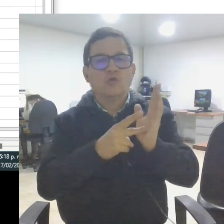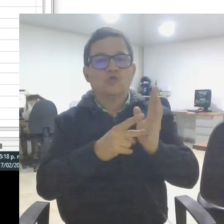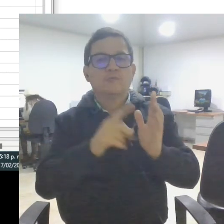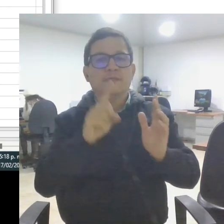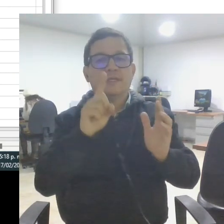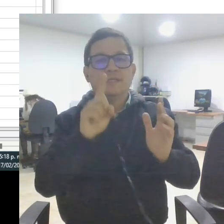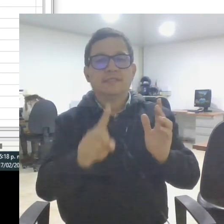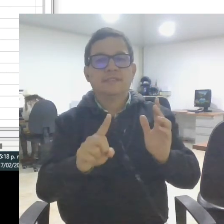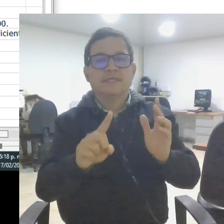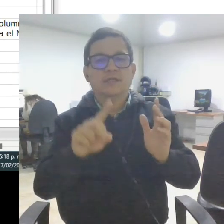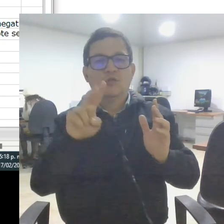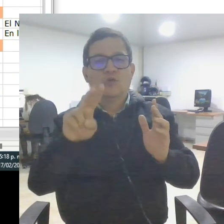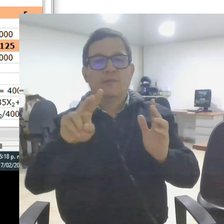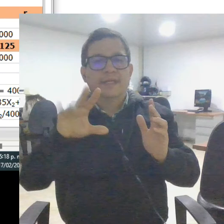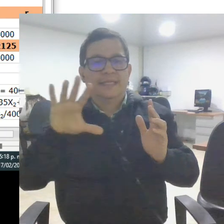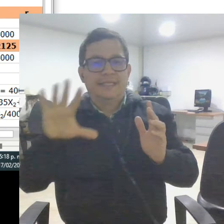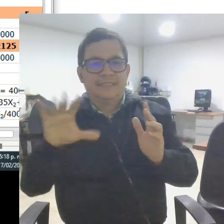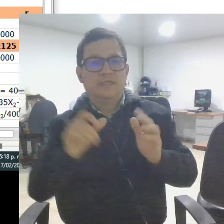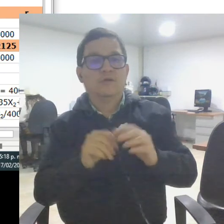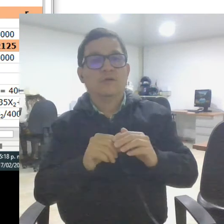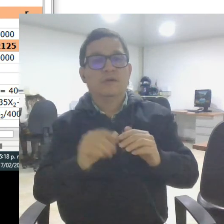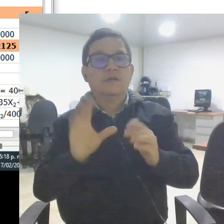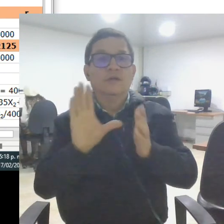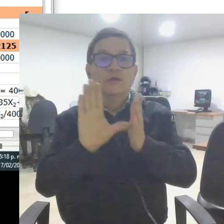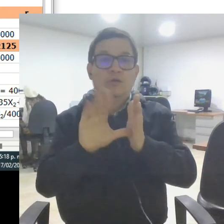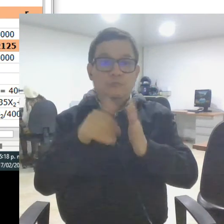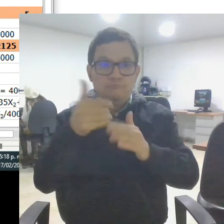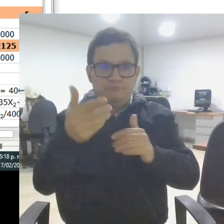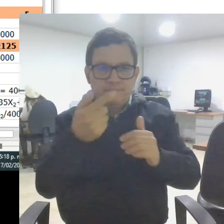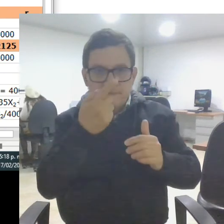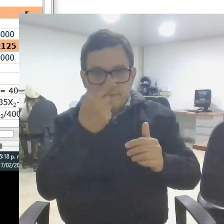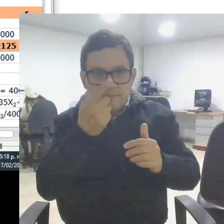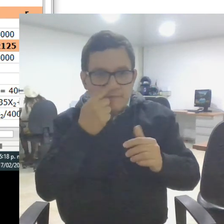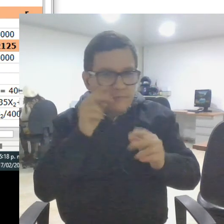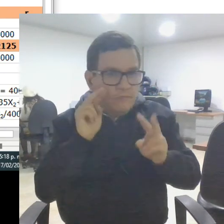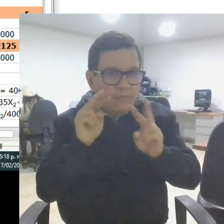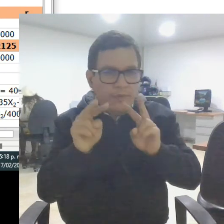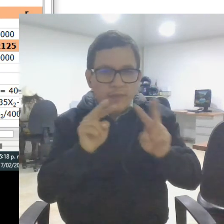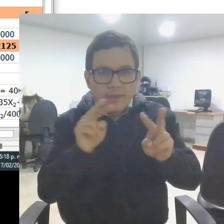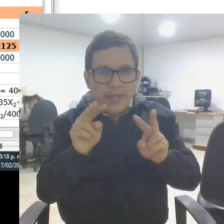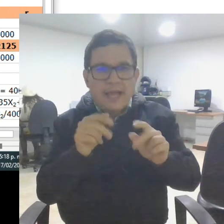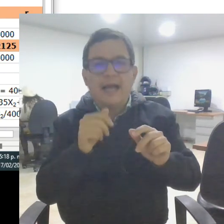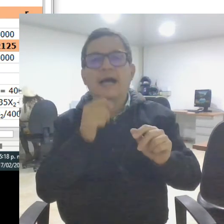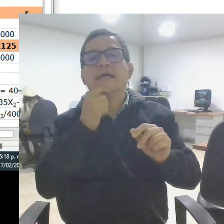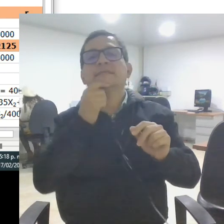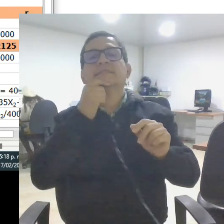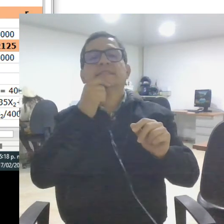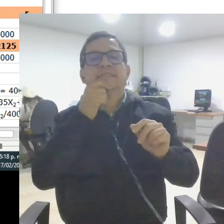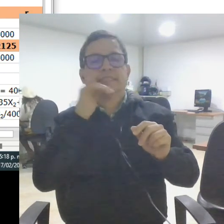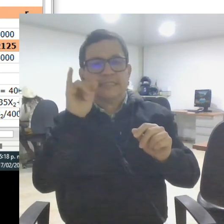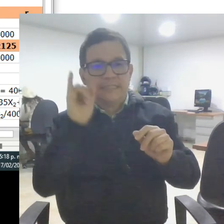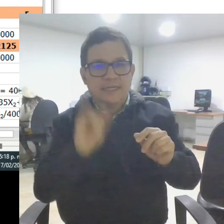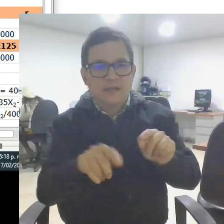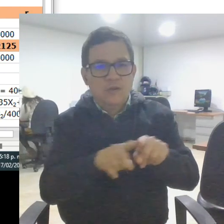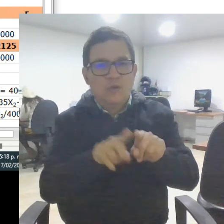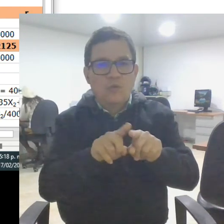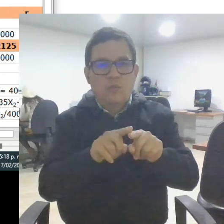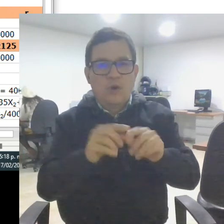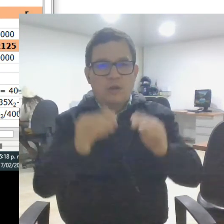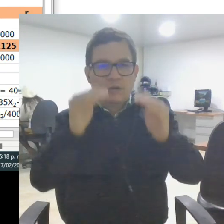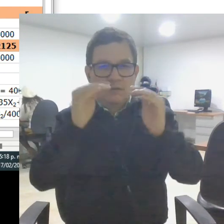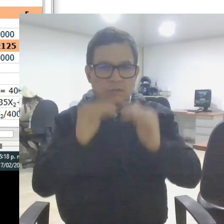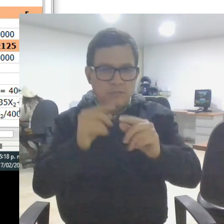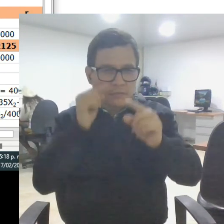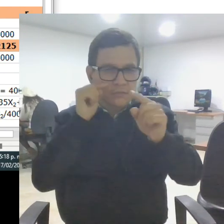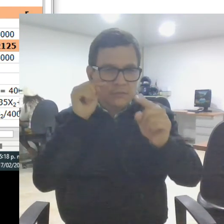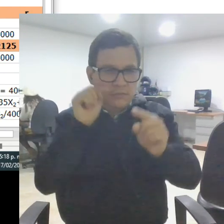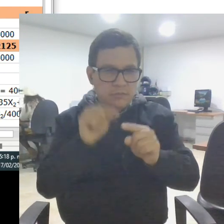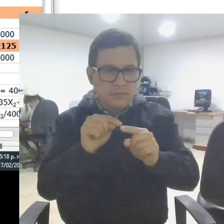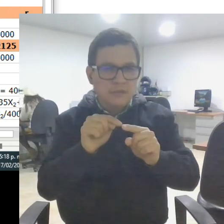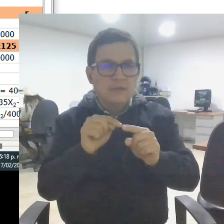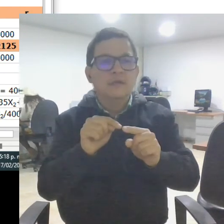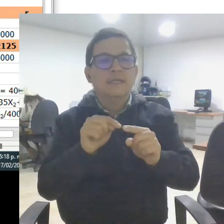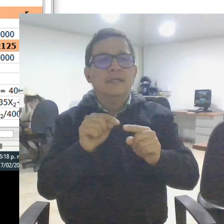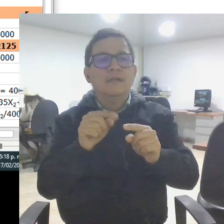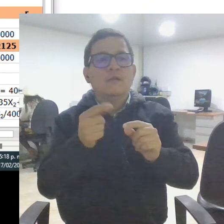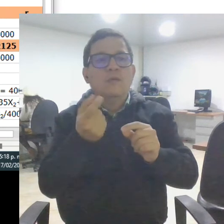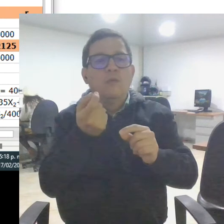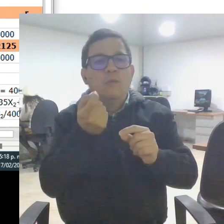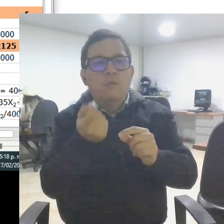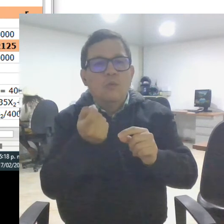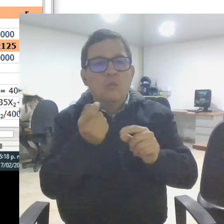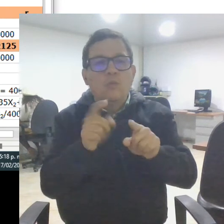2125. Me ubico en este caso en este próximo objetivo pequeño que tenemos acá, que es